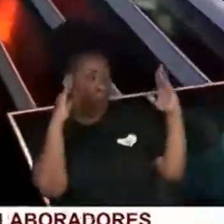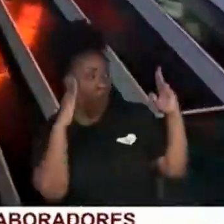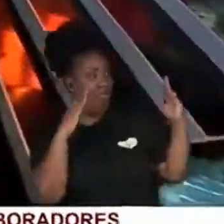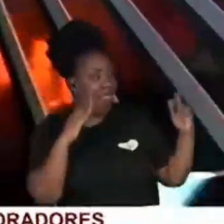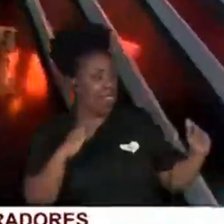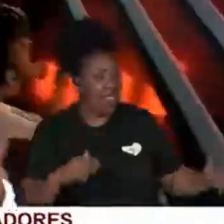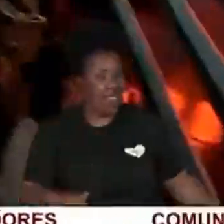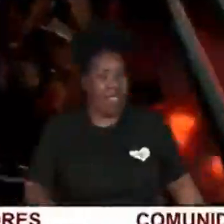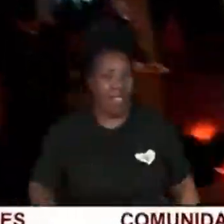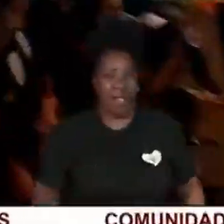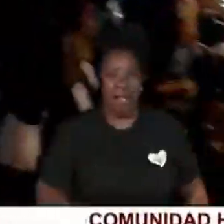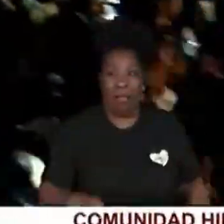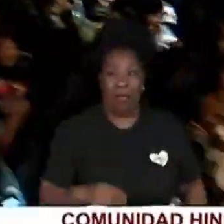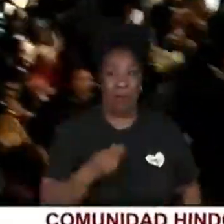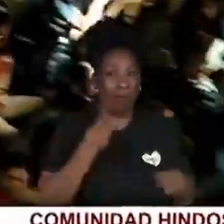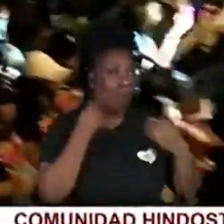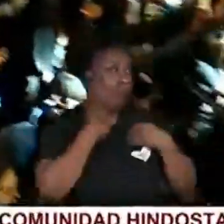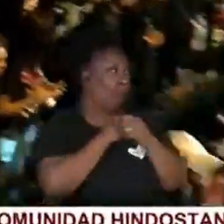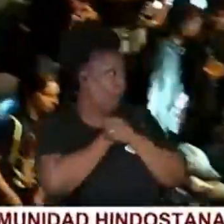Ya no vuelve a ver.